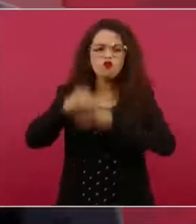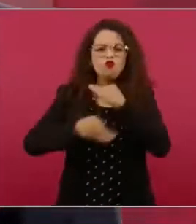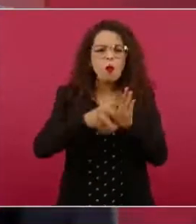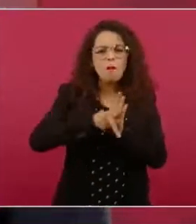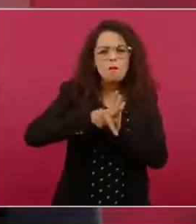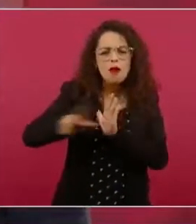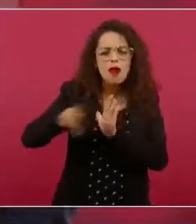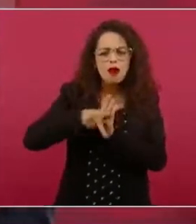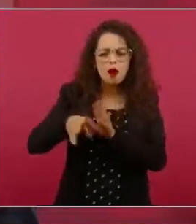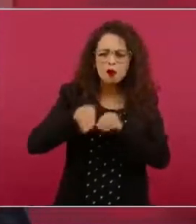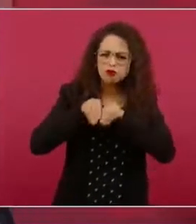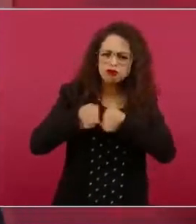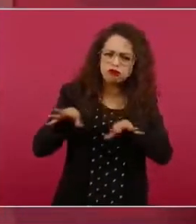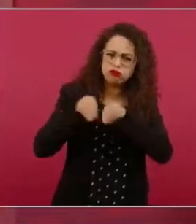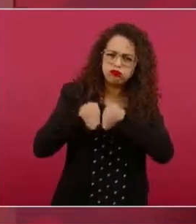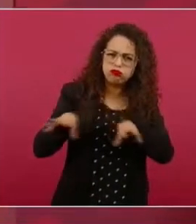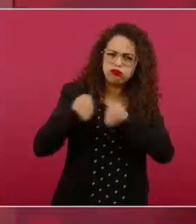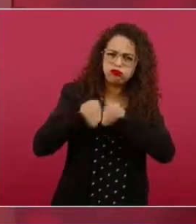que se publican en México